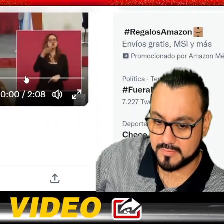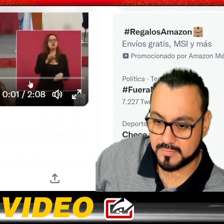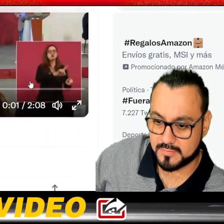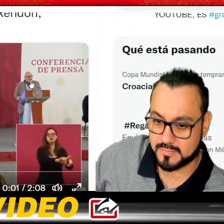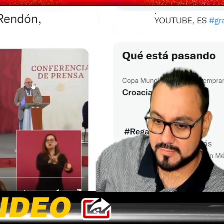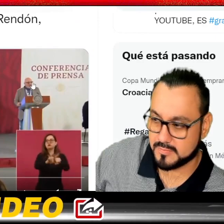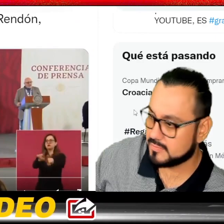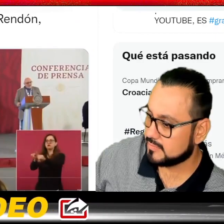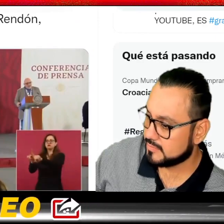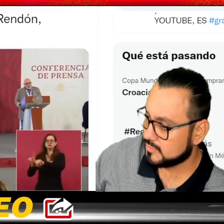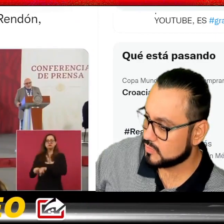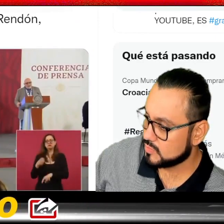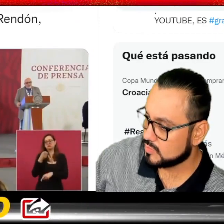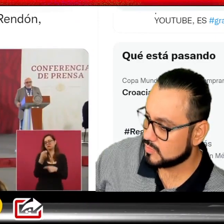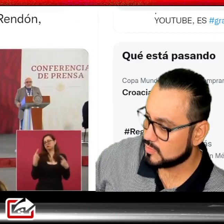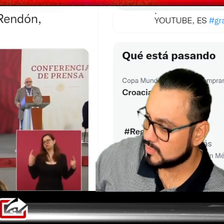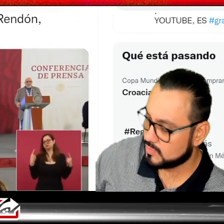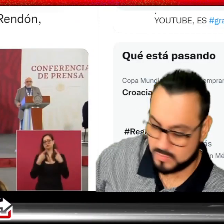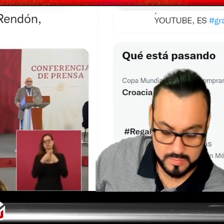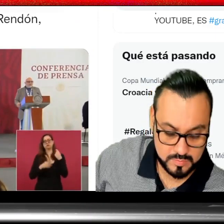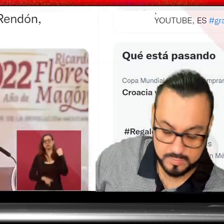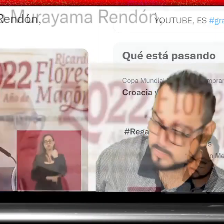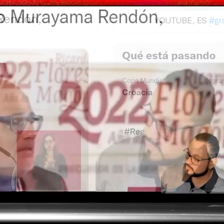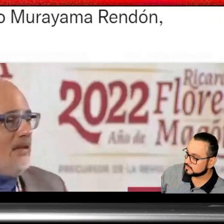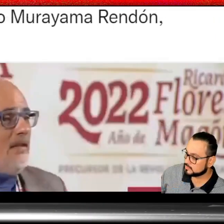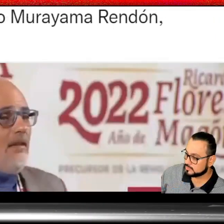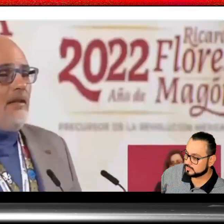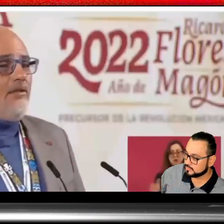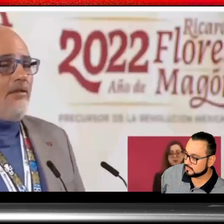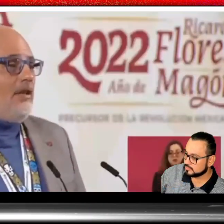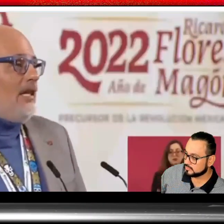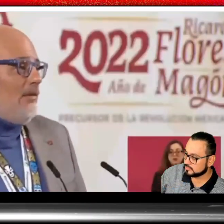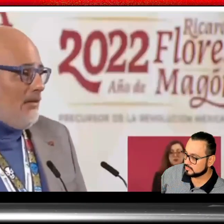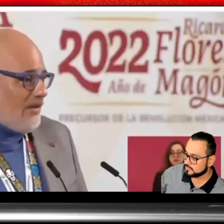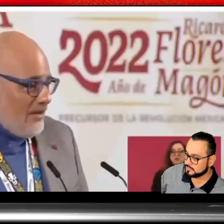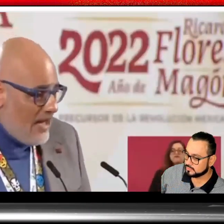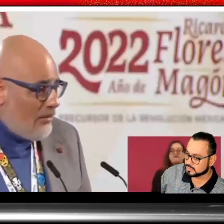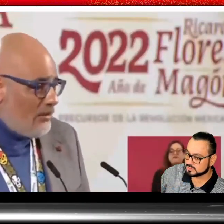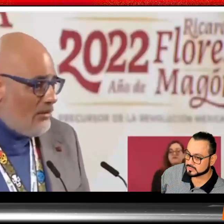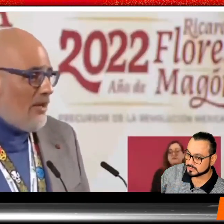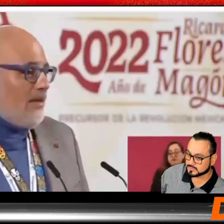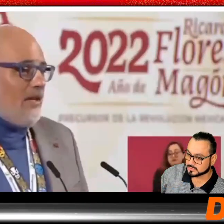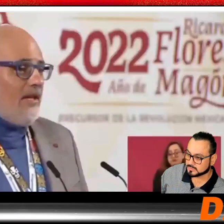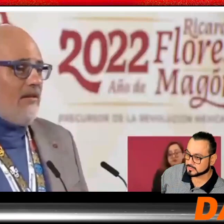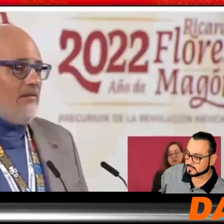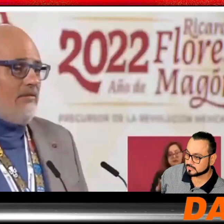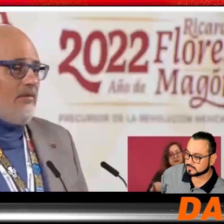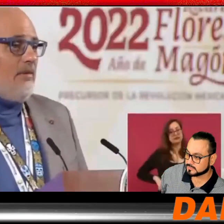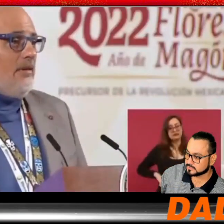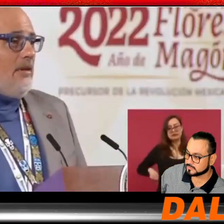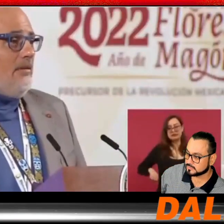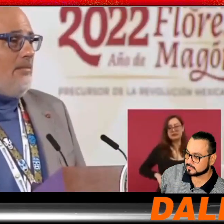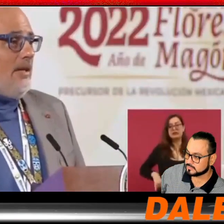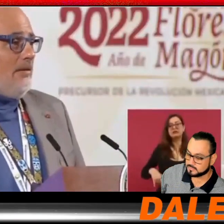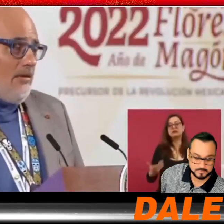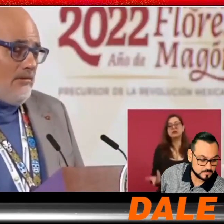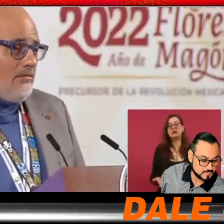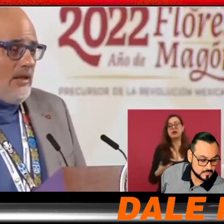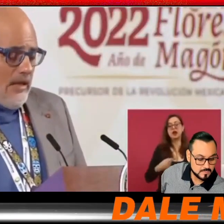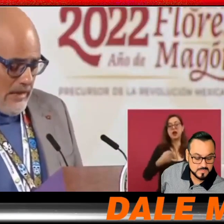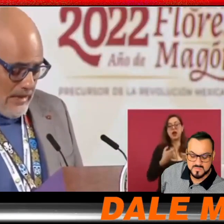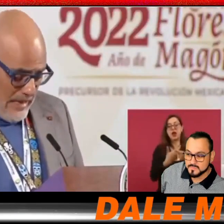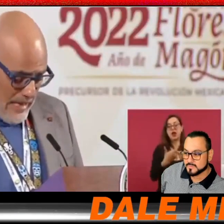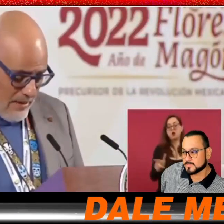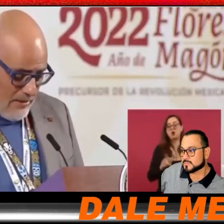porque la mayoría de los ciudadanos creemos que los Pumas son de la Universidad Autónoma de México pero